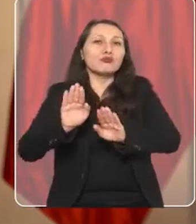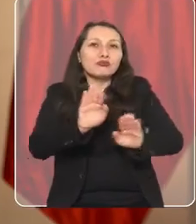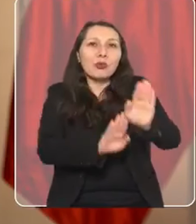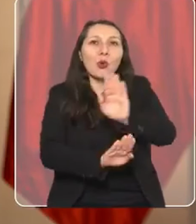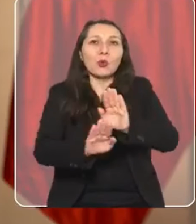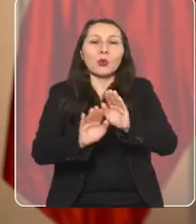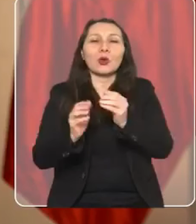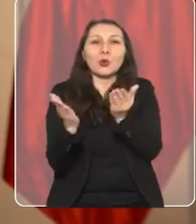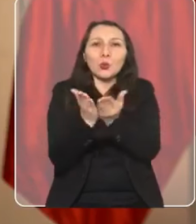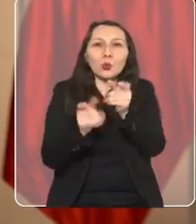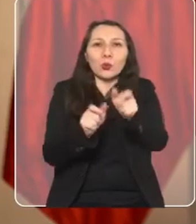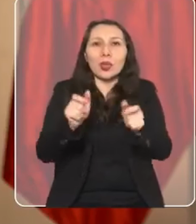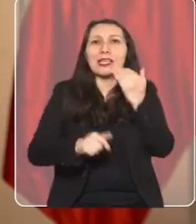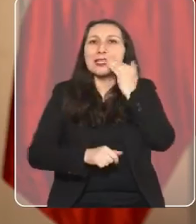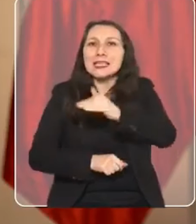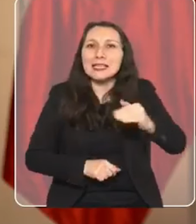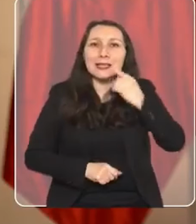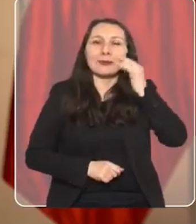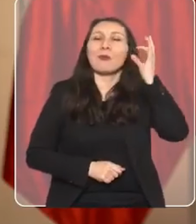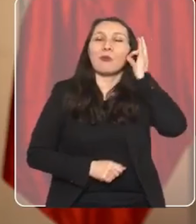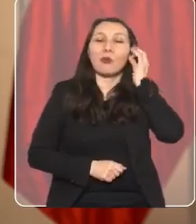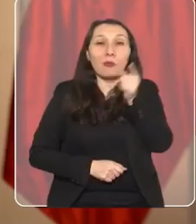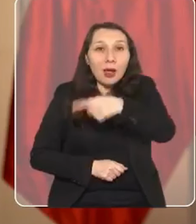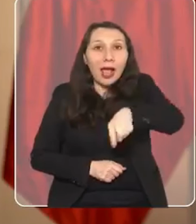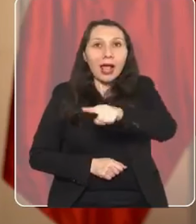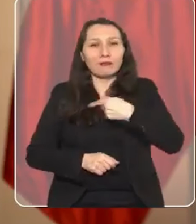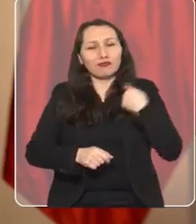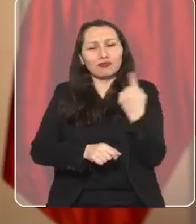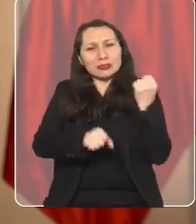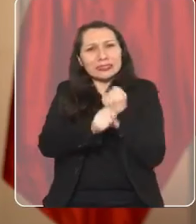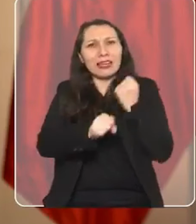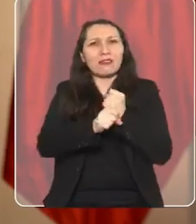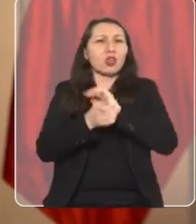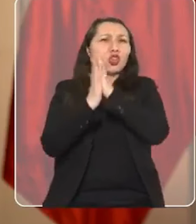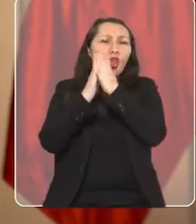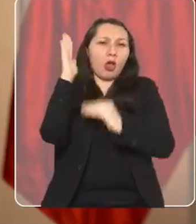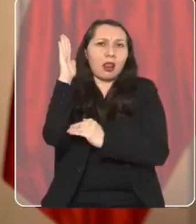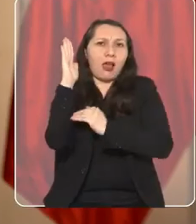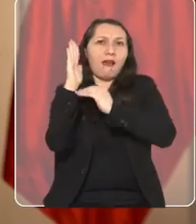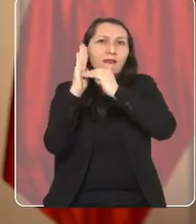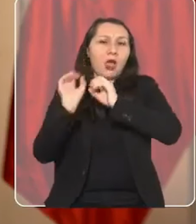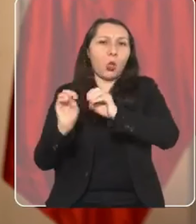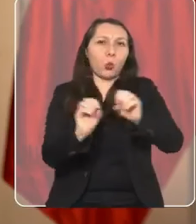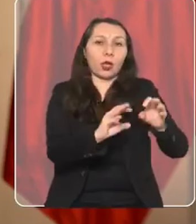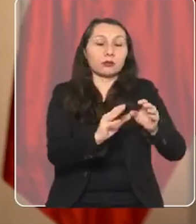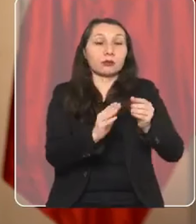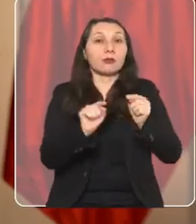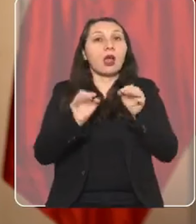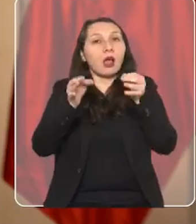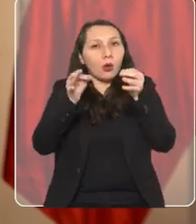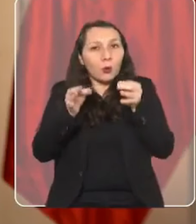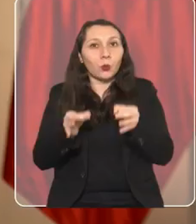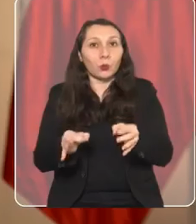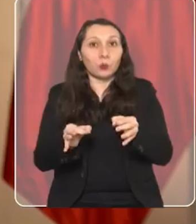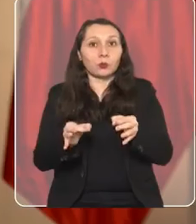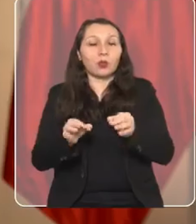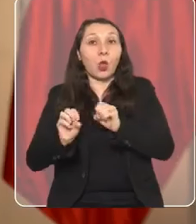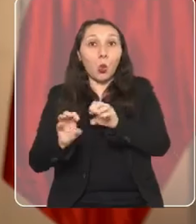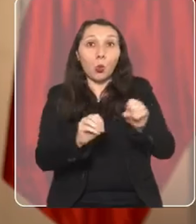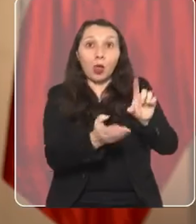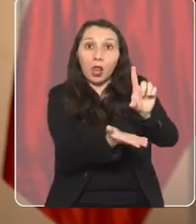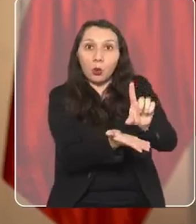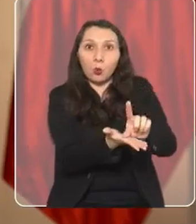niños y a sus niñas para ellos estamos trabajando en todos los niveles de la educación pues es justamente los espacios